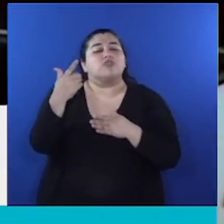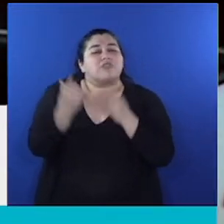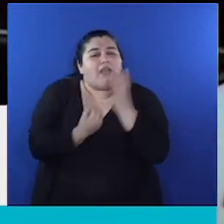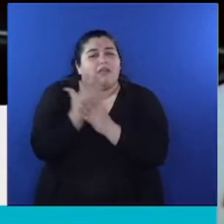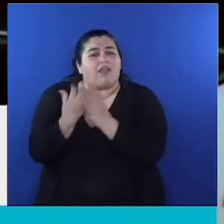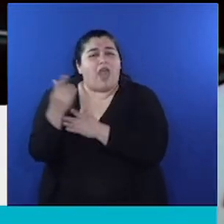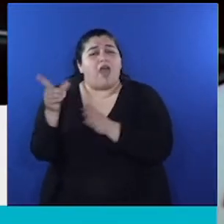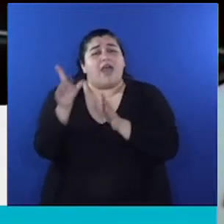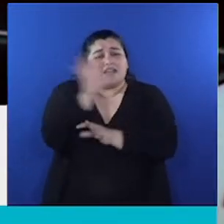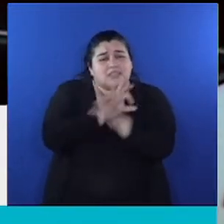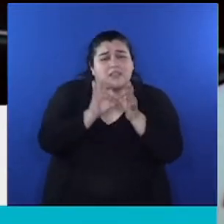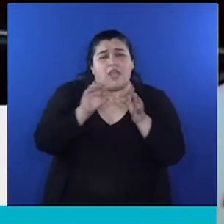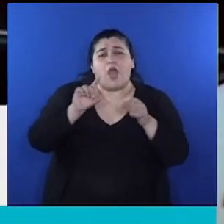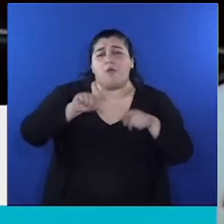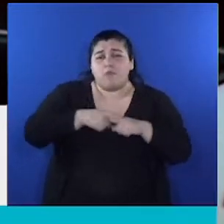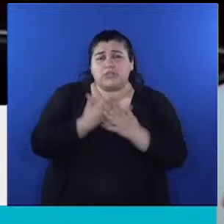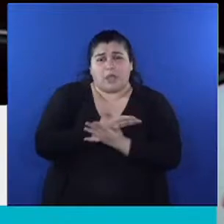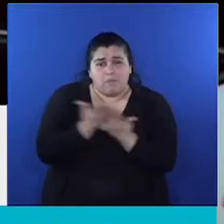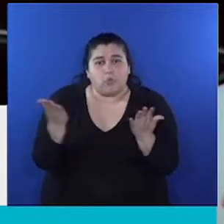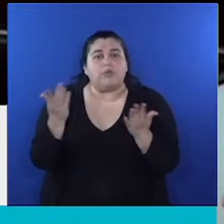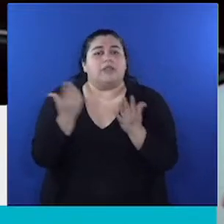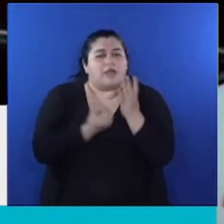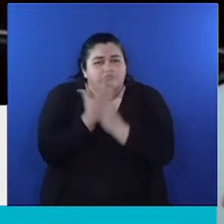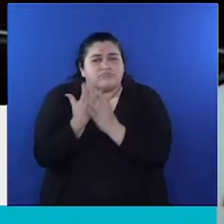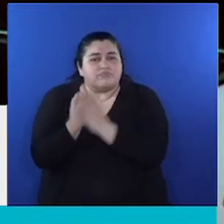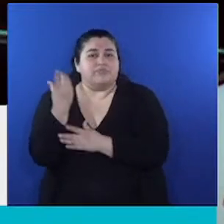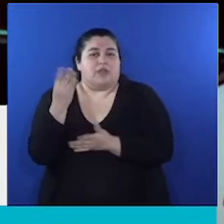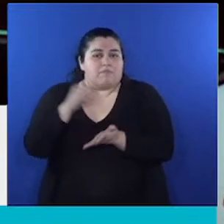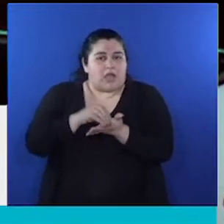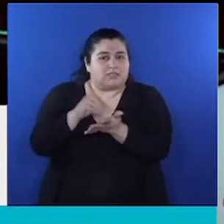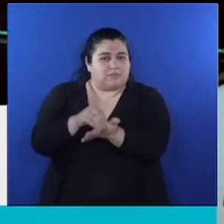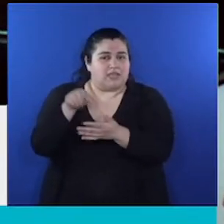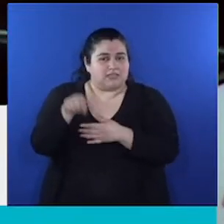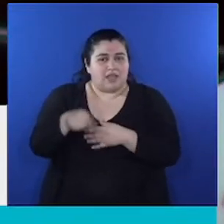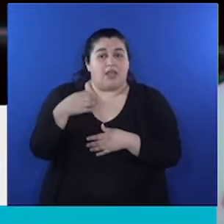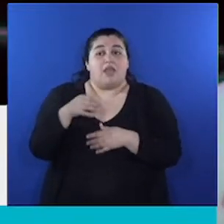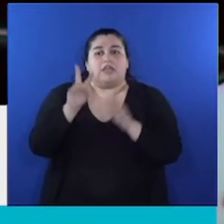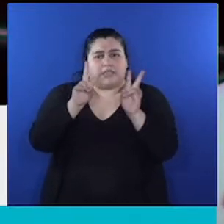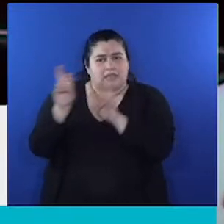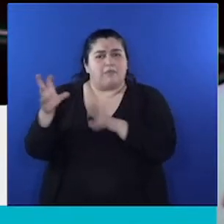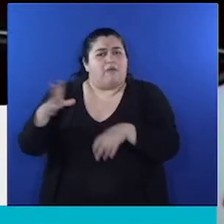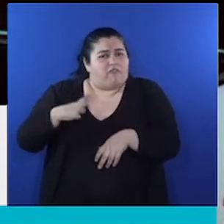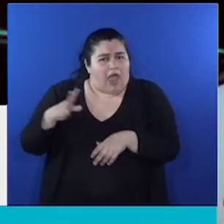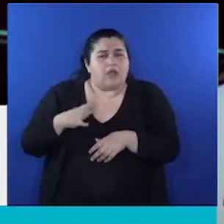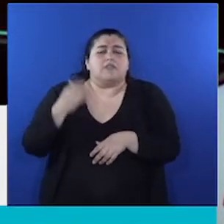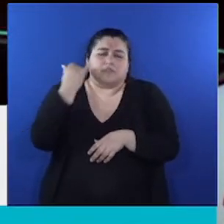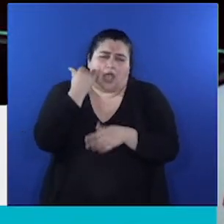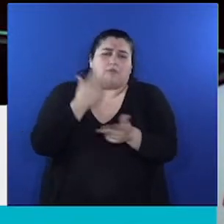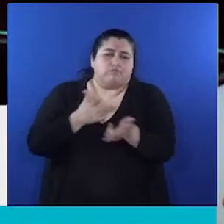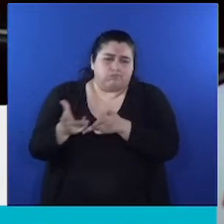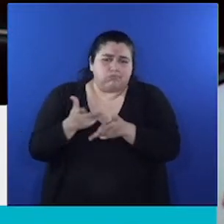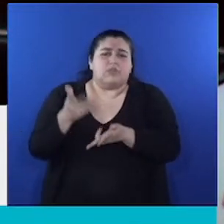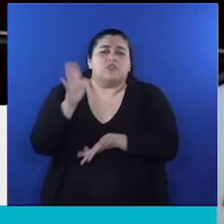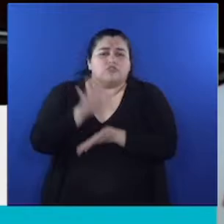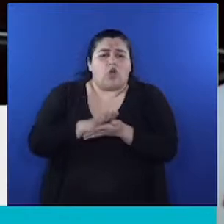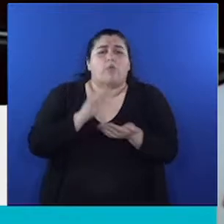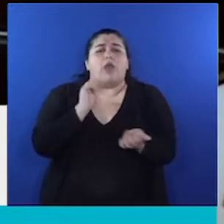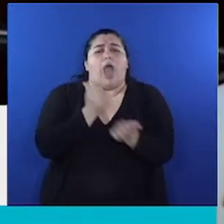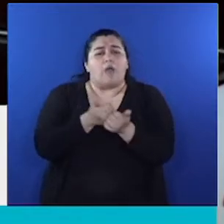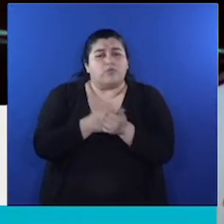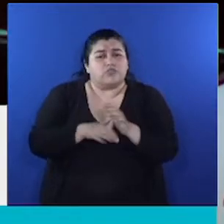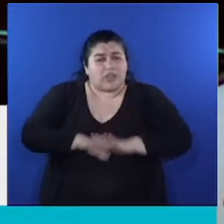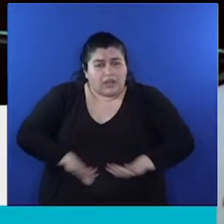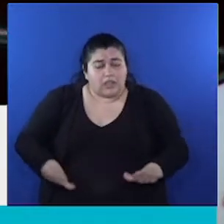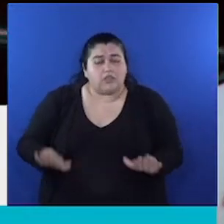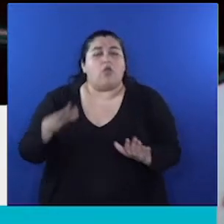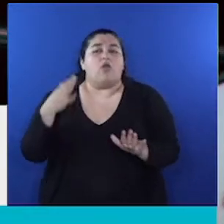para que logremos condenas que son muy bajas en un montón de temas. Esto lo hemos charlado cuando hablamos de abuso sexual infantil, pero por sobre